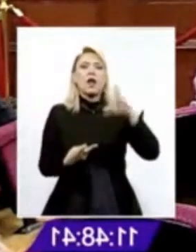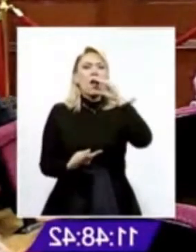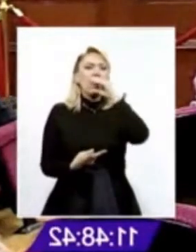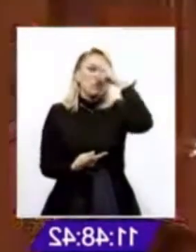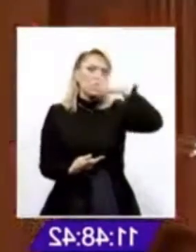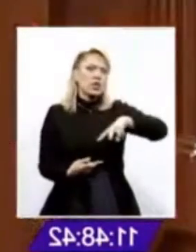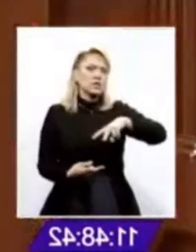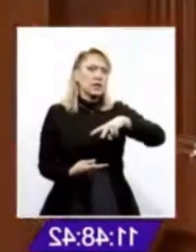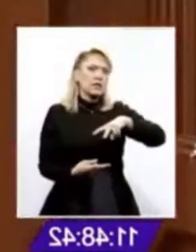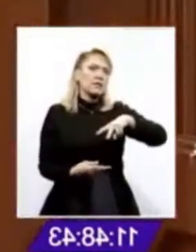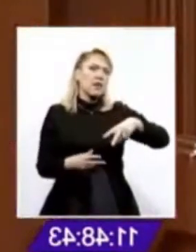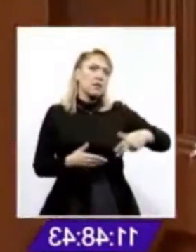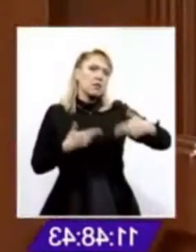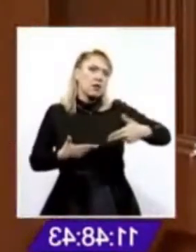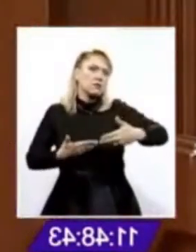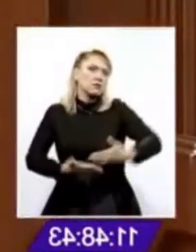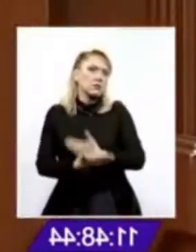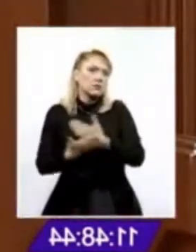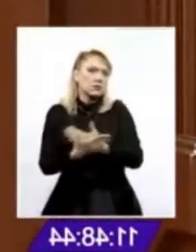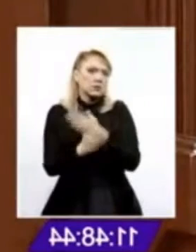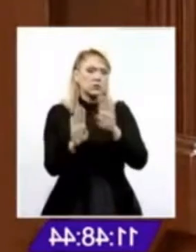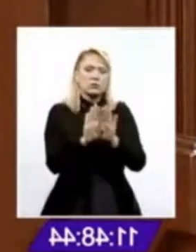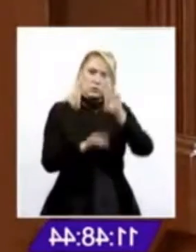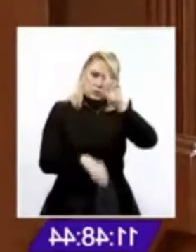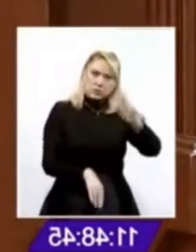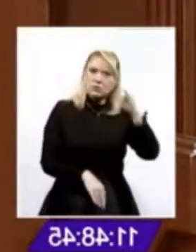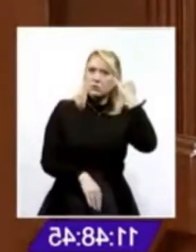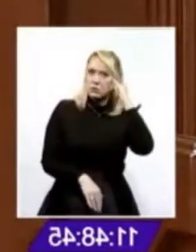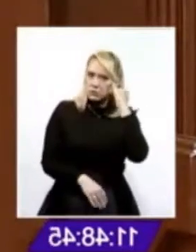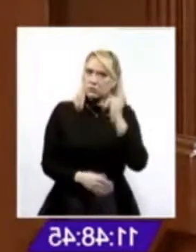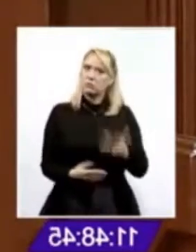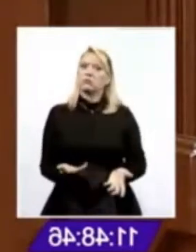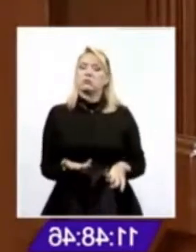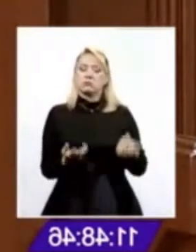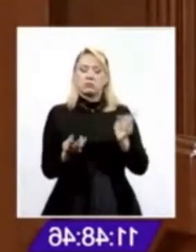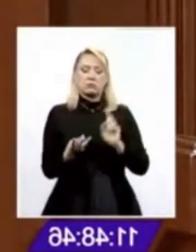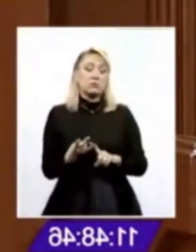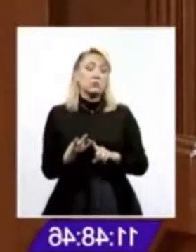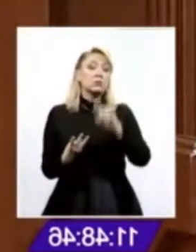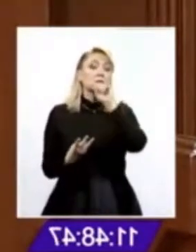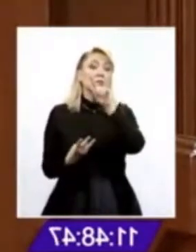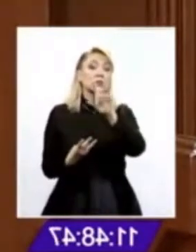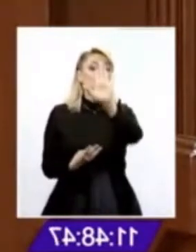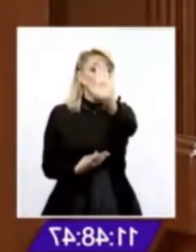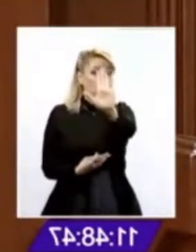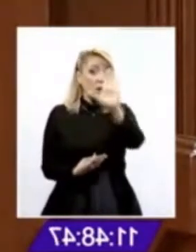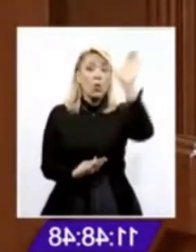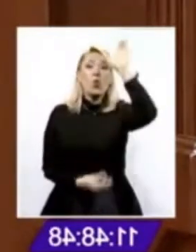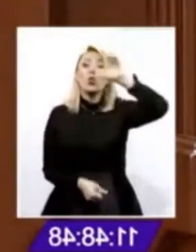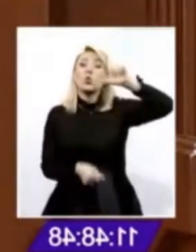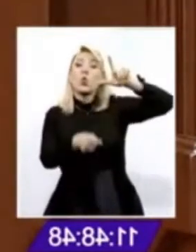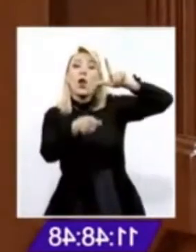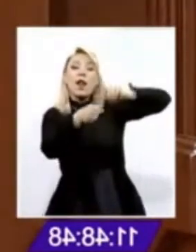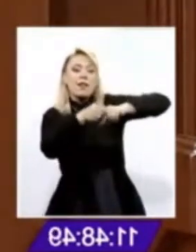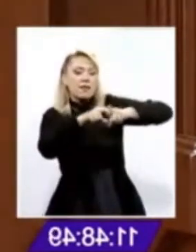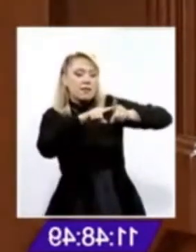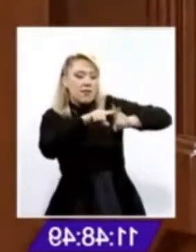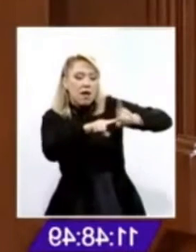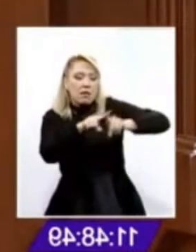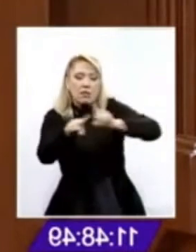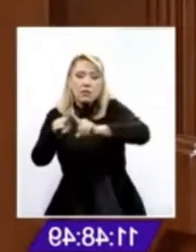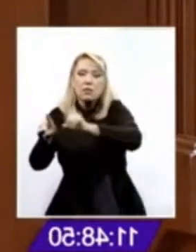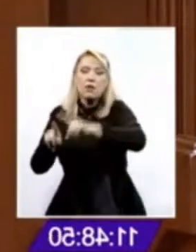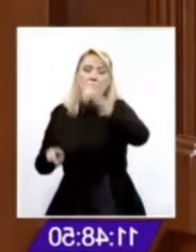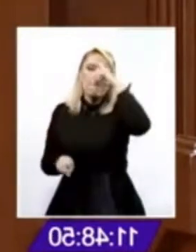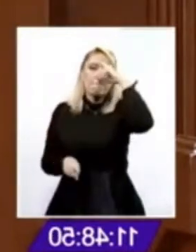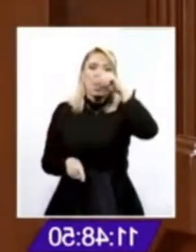manera, Vicente. El Poder Judicial está presente ahí, la cúpula. Hay que recordar que Reyes Rodríguez Mondragón, a quien vimos